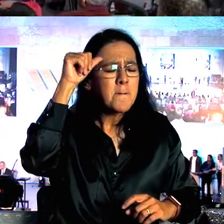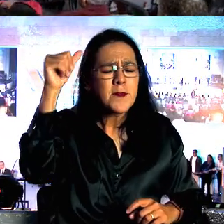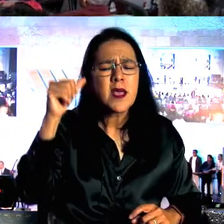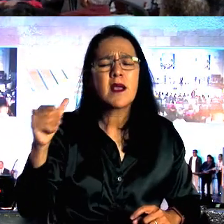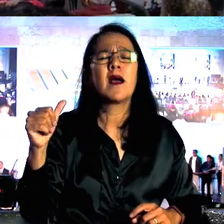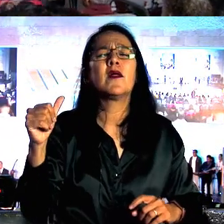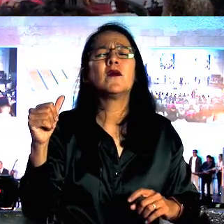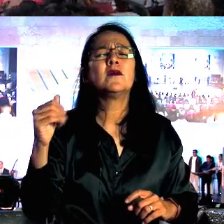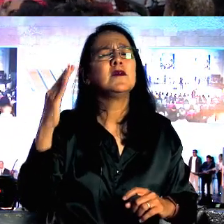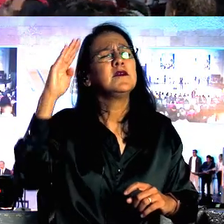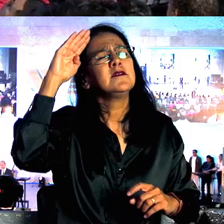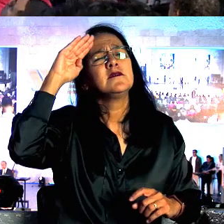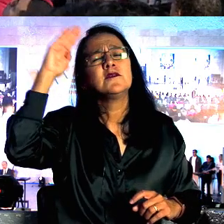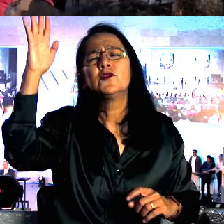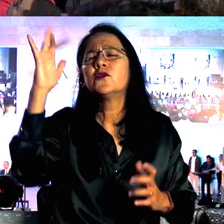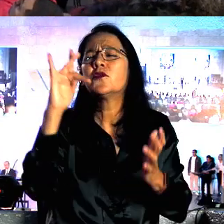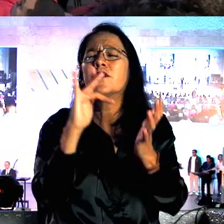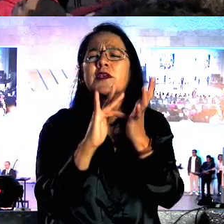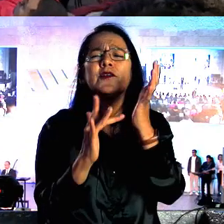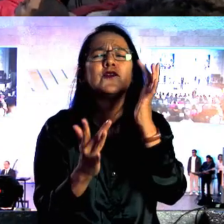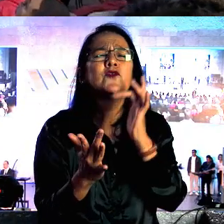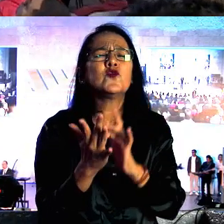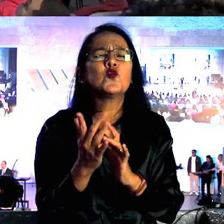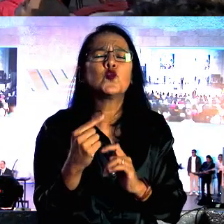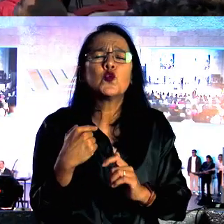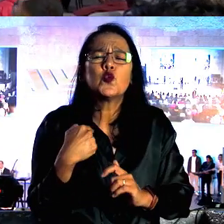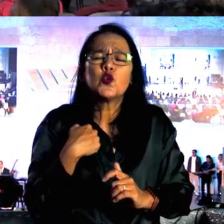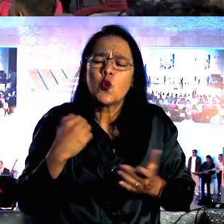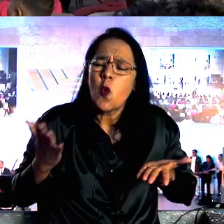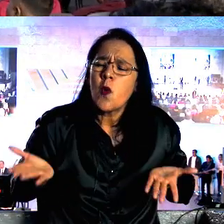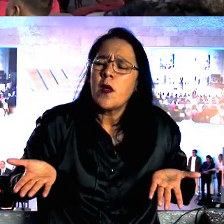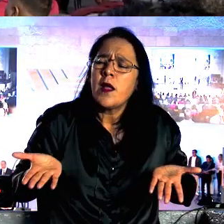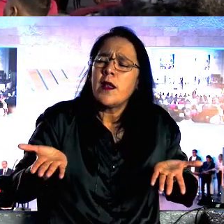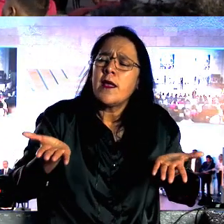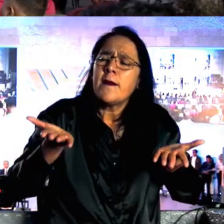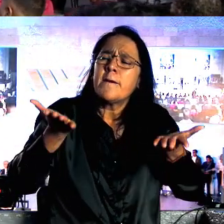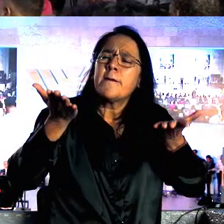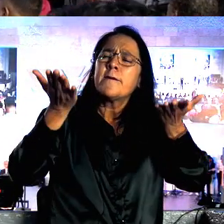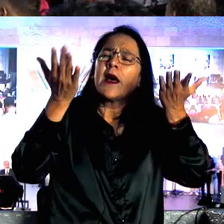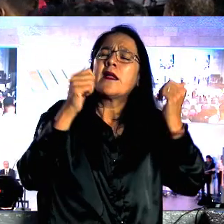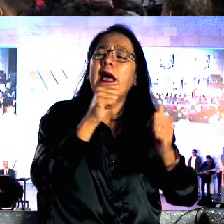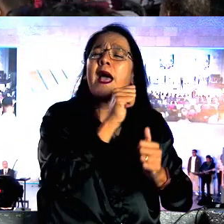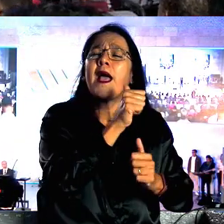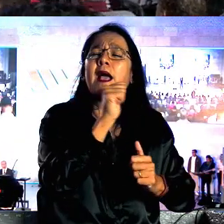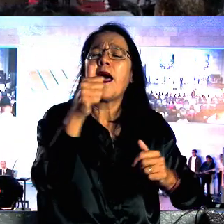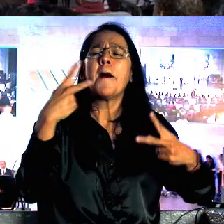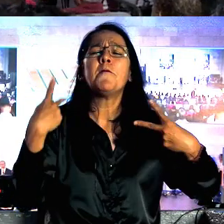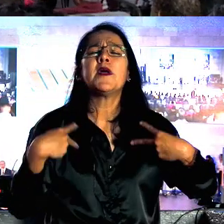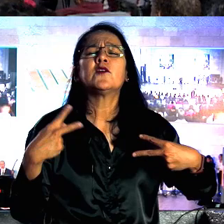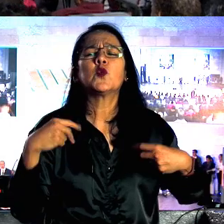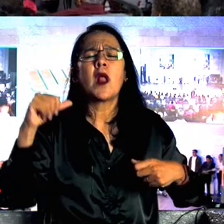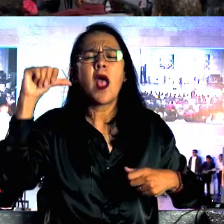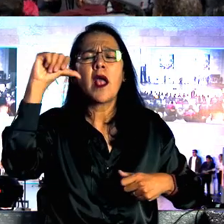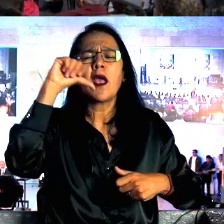así que Señor Jesús yo levanto a cada persona que hoy se ha puesto de pie